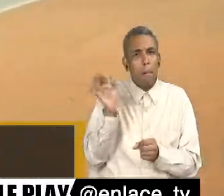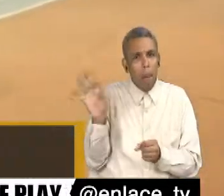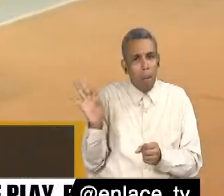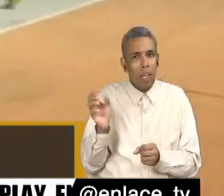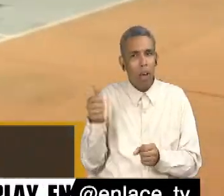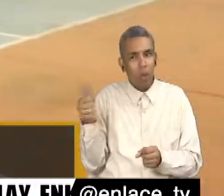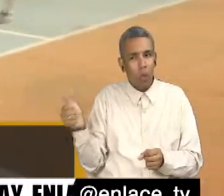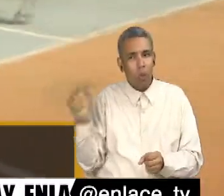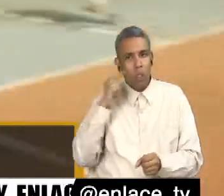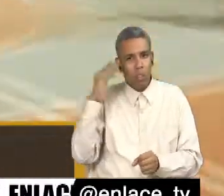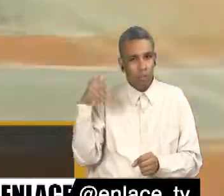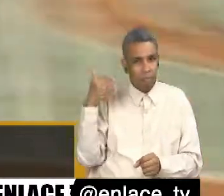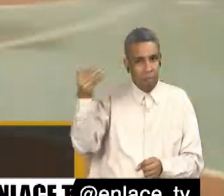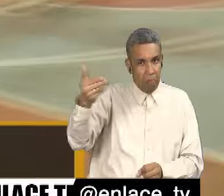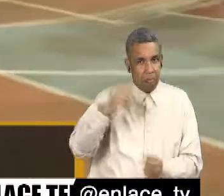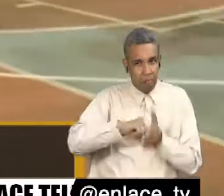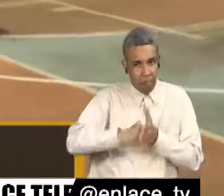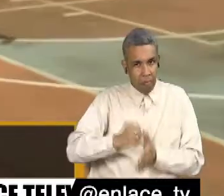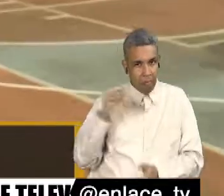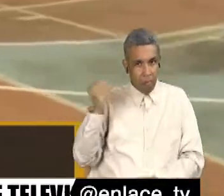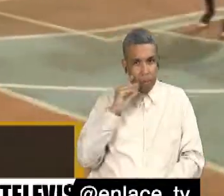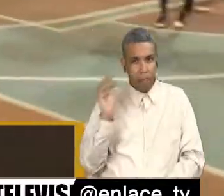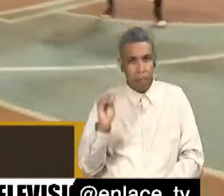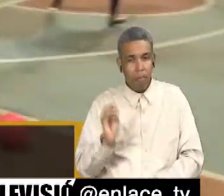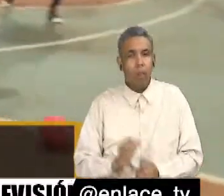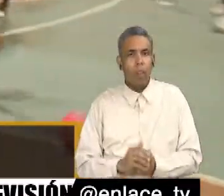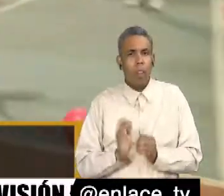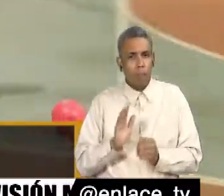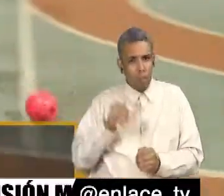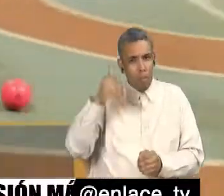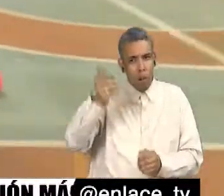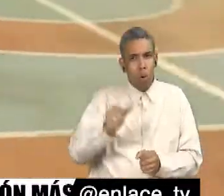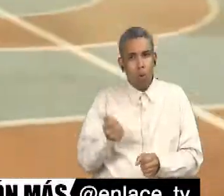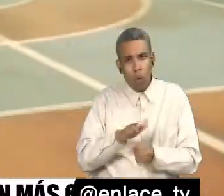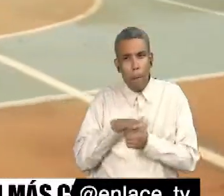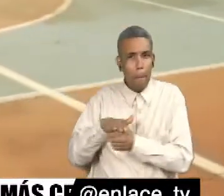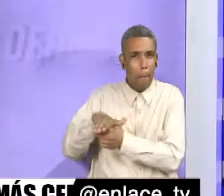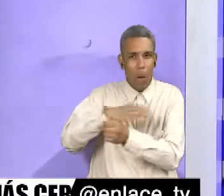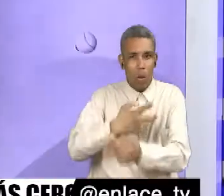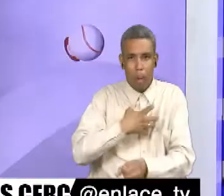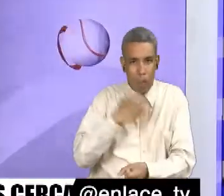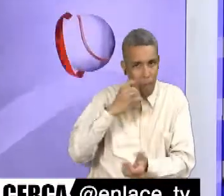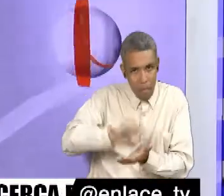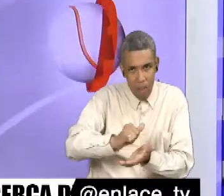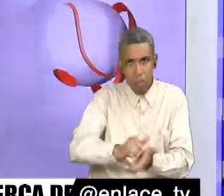Los organizadores de este torneo esperan llevarlo a otras canchas de Barranca Bermeja.